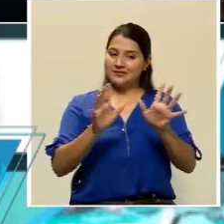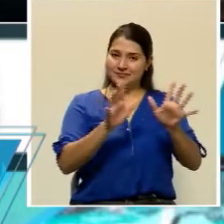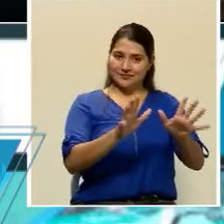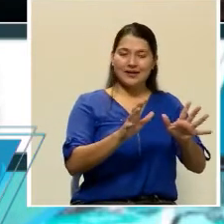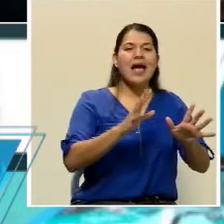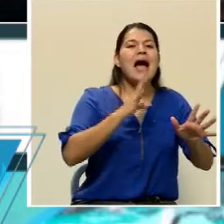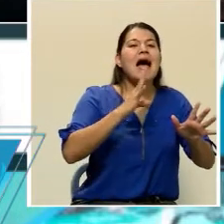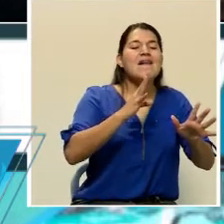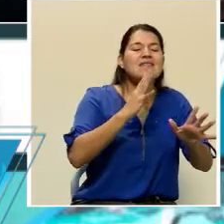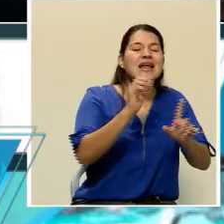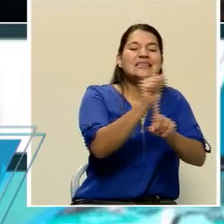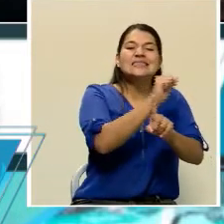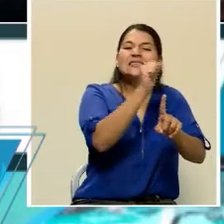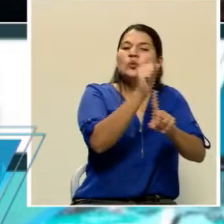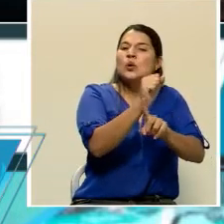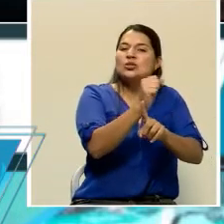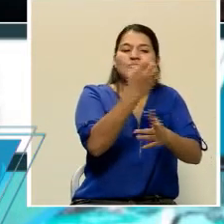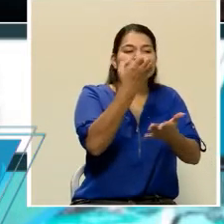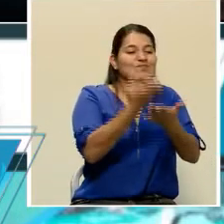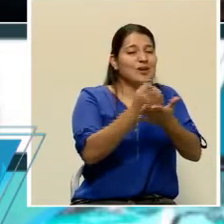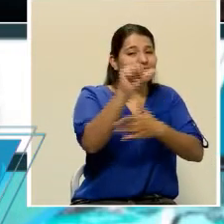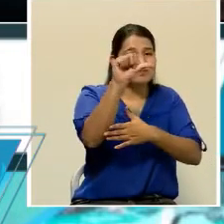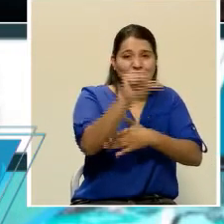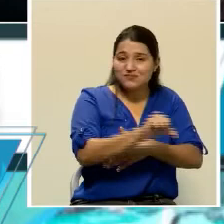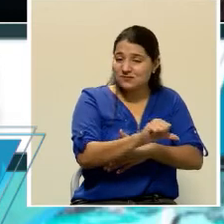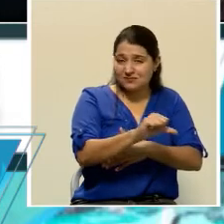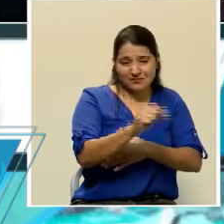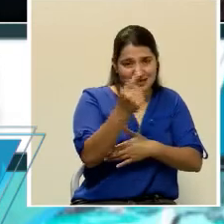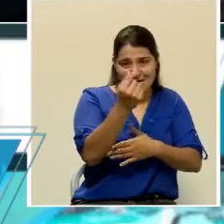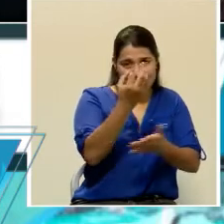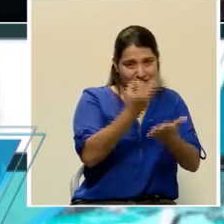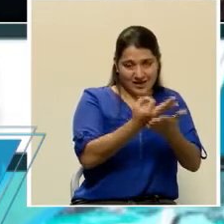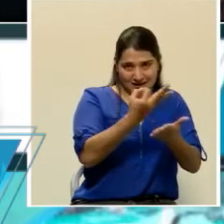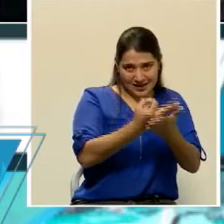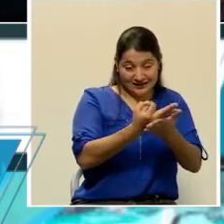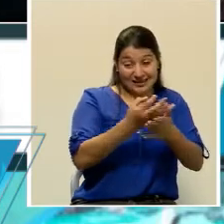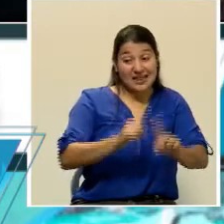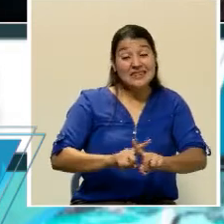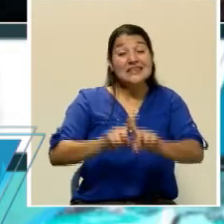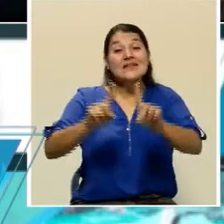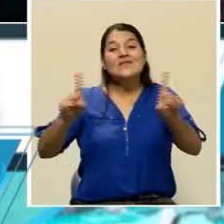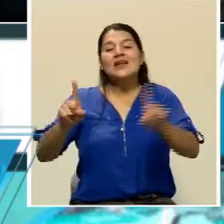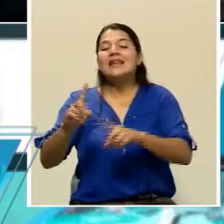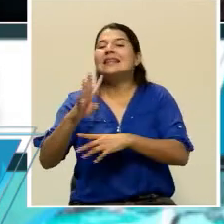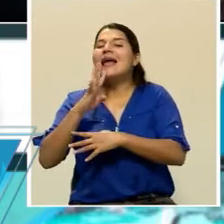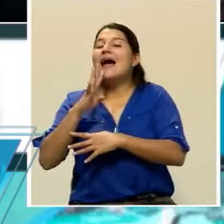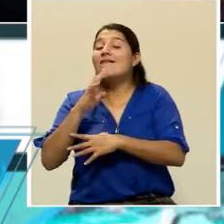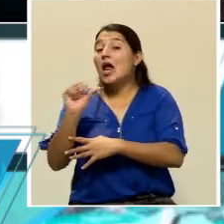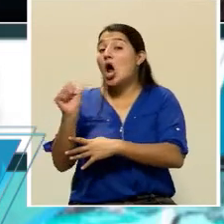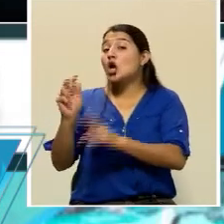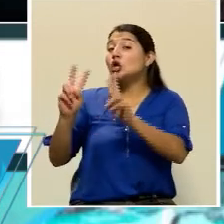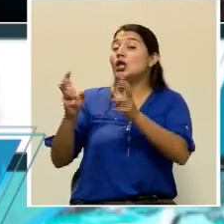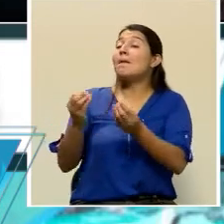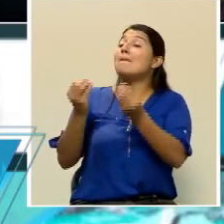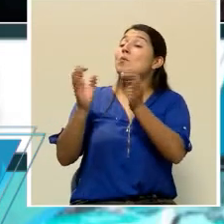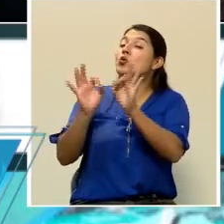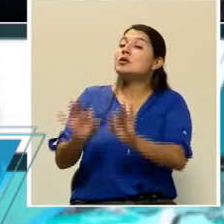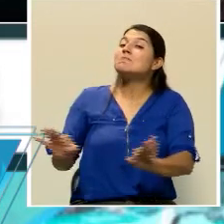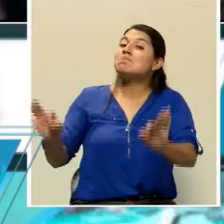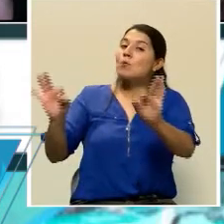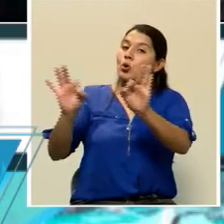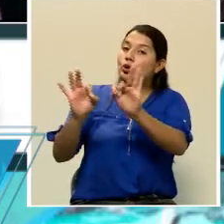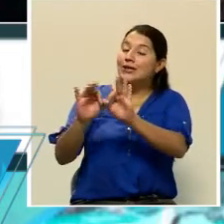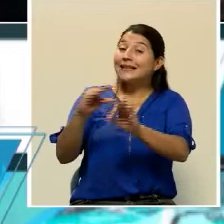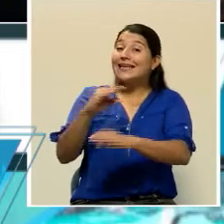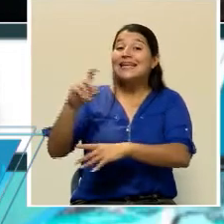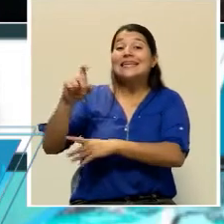estado paupérrimo de nuestras finanzas públicas. Otra cosa es hablar de otra parte que es muy importante y muy necesaria,